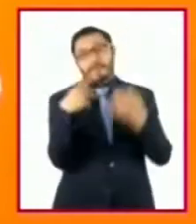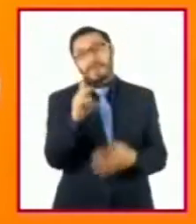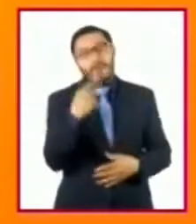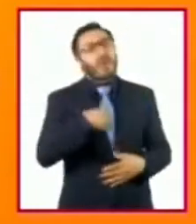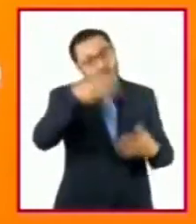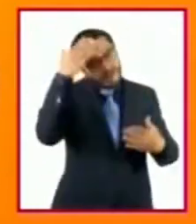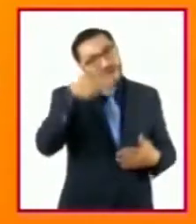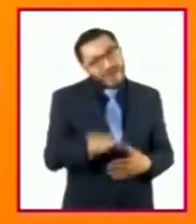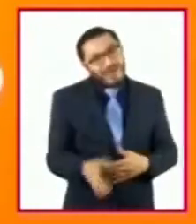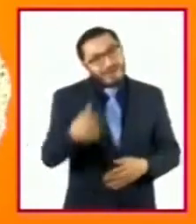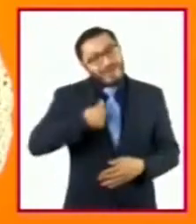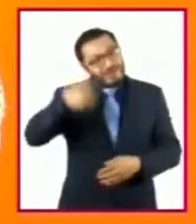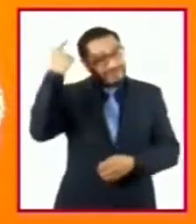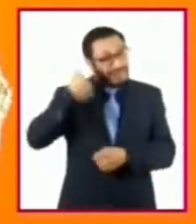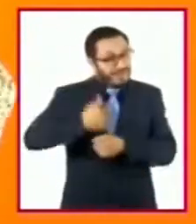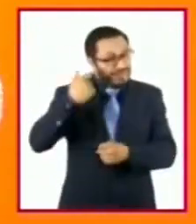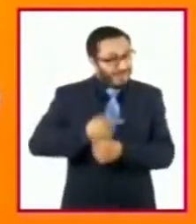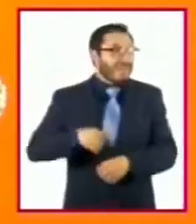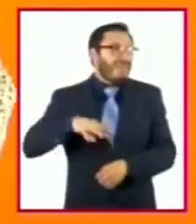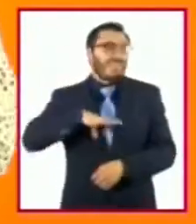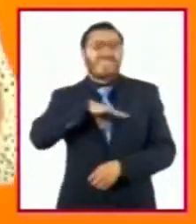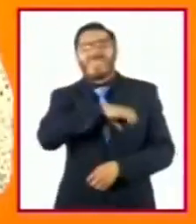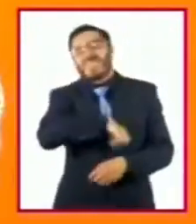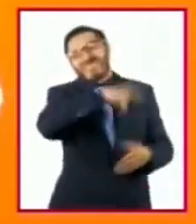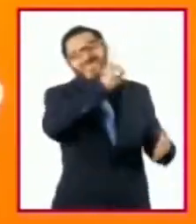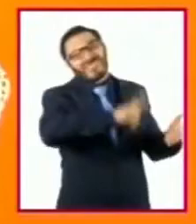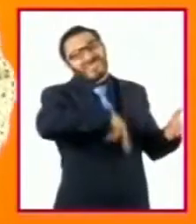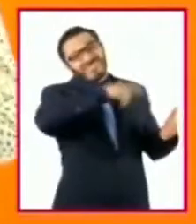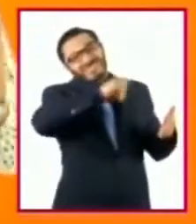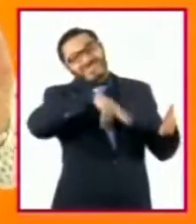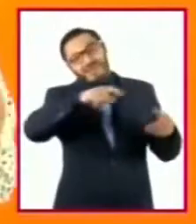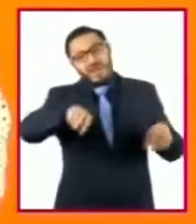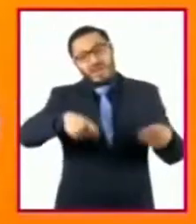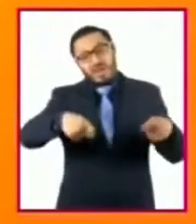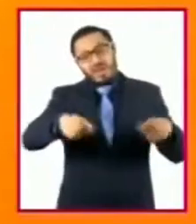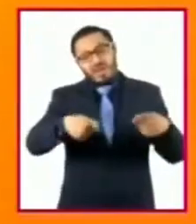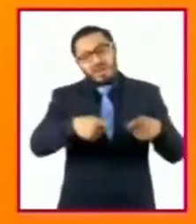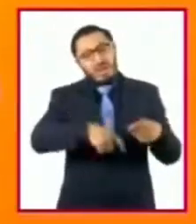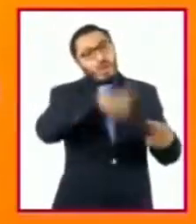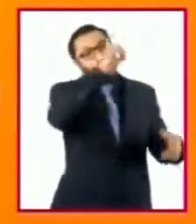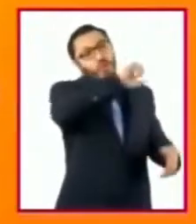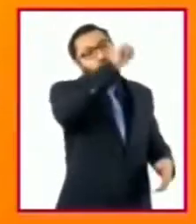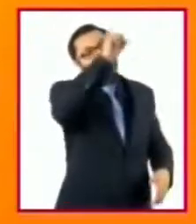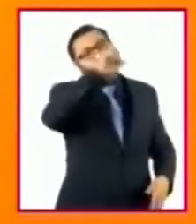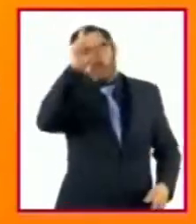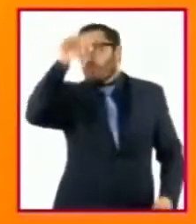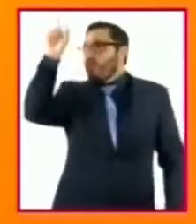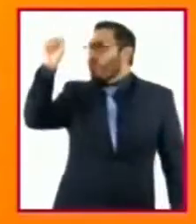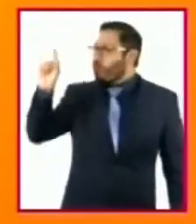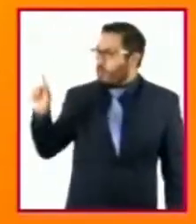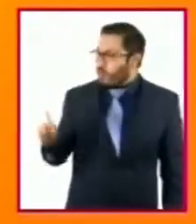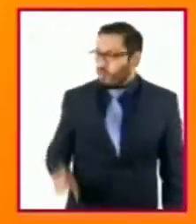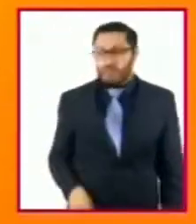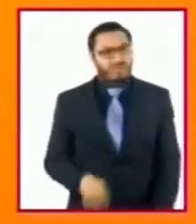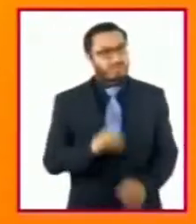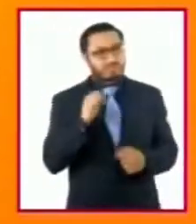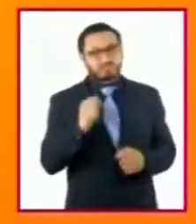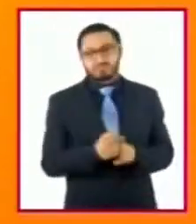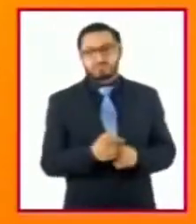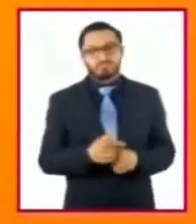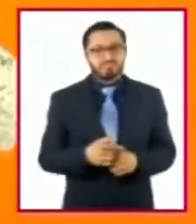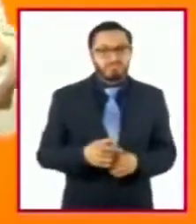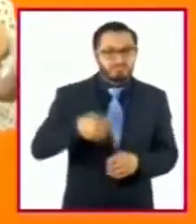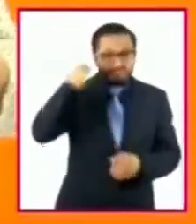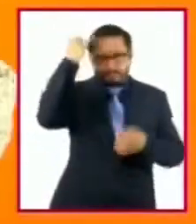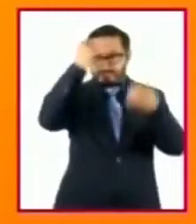me doy cuenta que me encanta pintar, me encanta tejer, me encanta hacer grafitis, me encanta todo lo que tiene que ver con creatividad